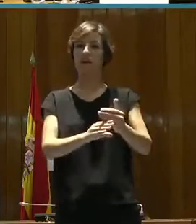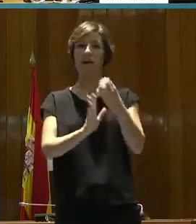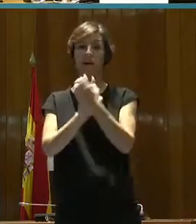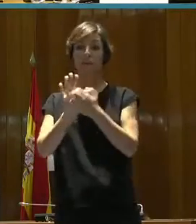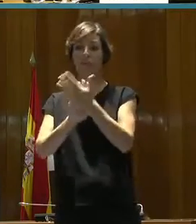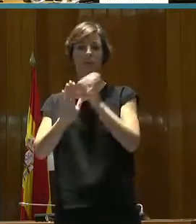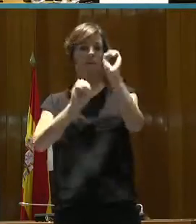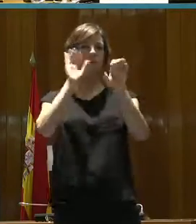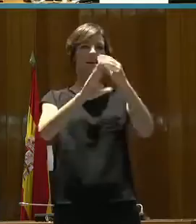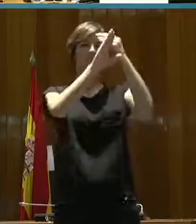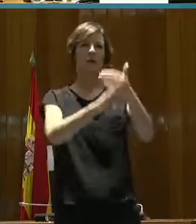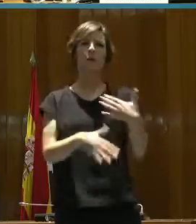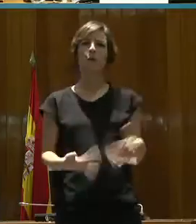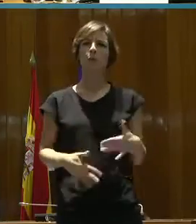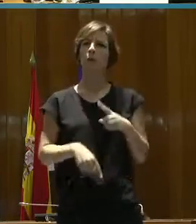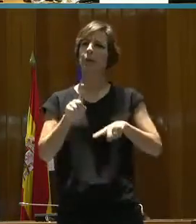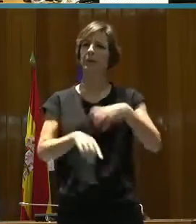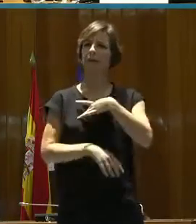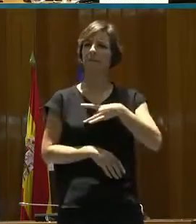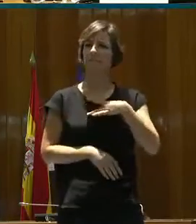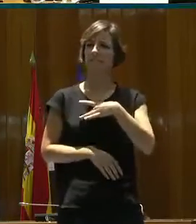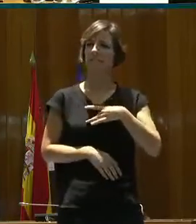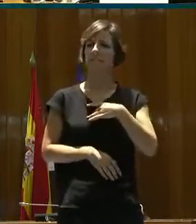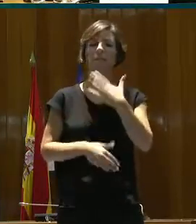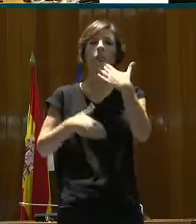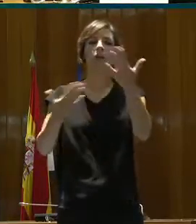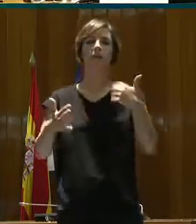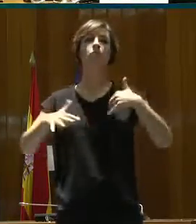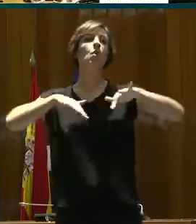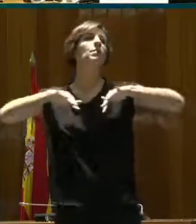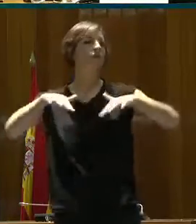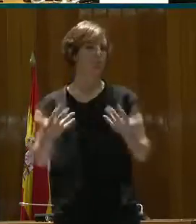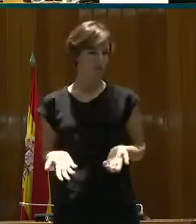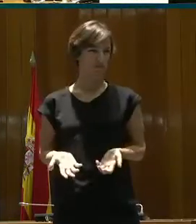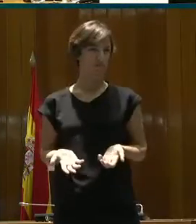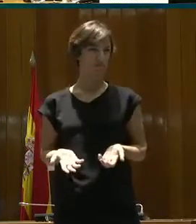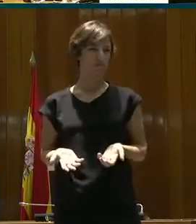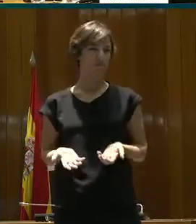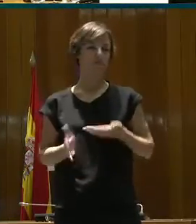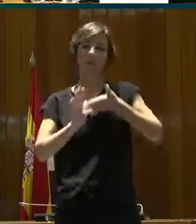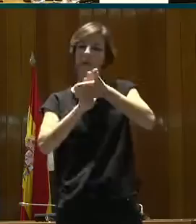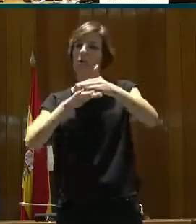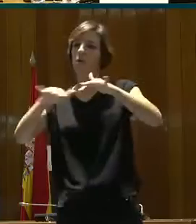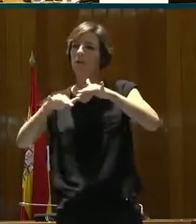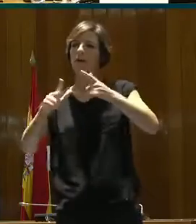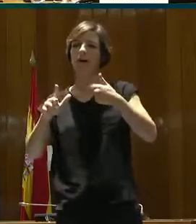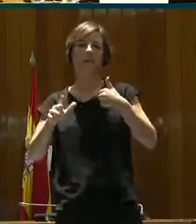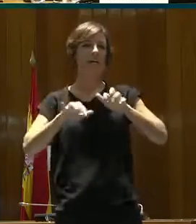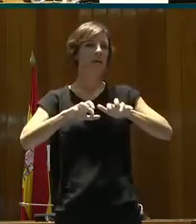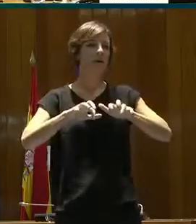lengua de signos, como por ejemplo el movimiento, para mencionar uno realmente obvio. Es